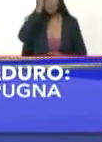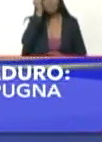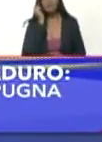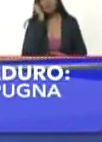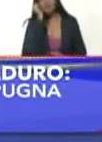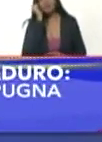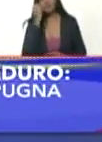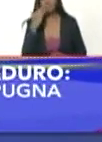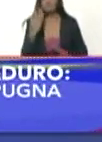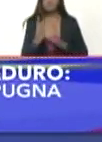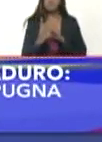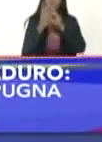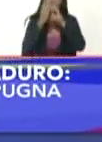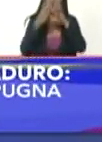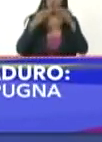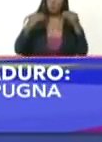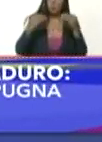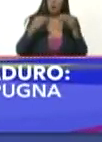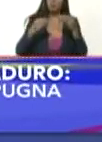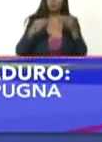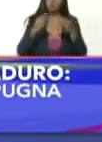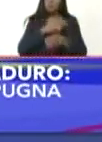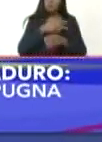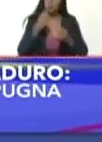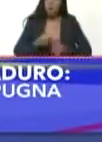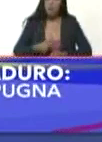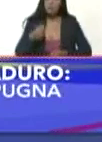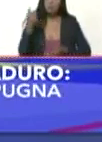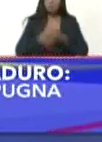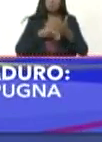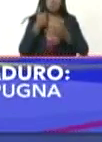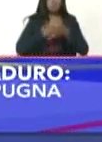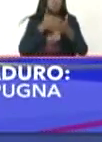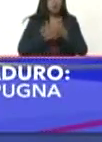ellos, si fue dura esa pugna,